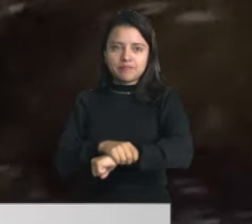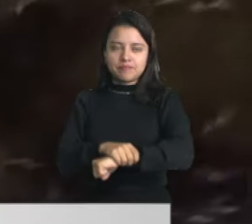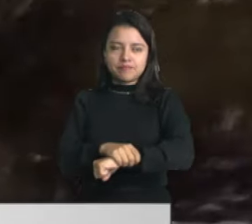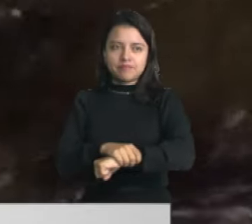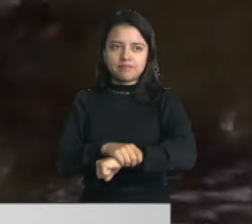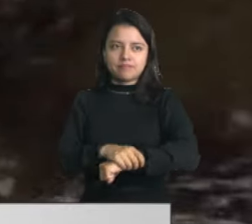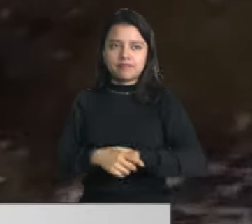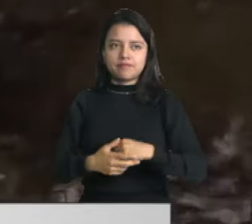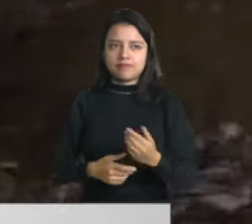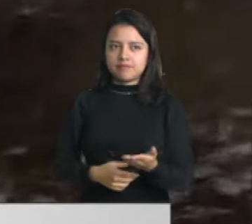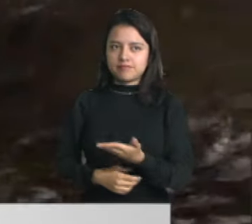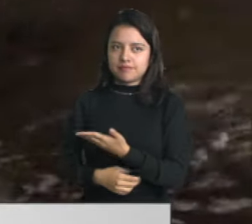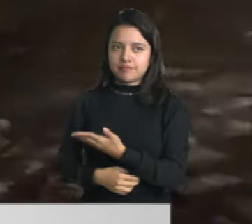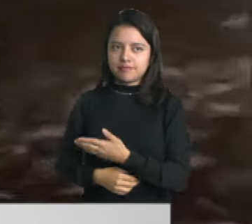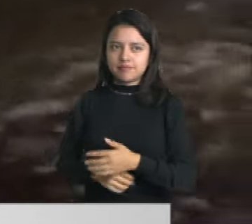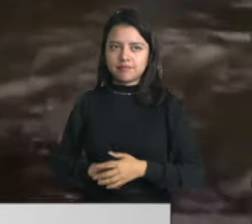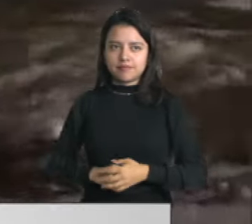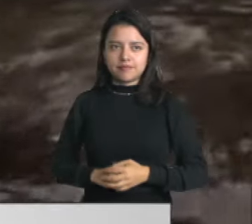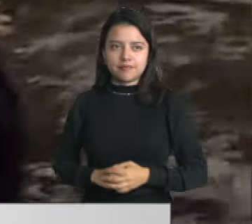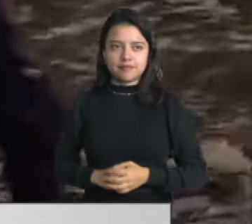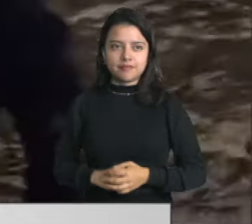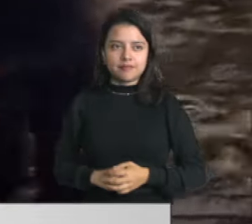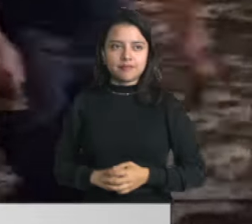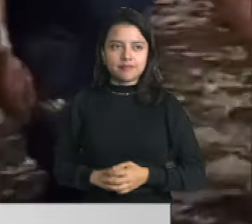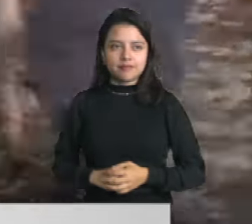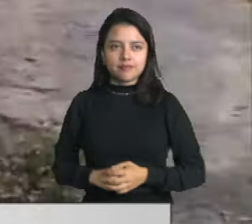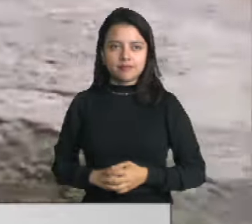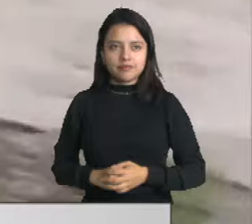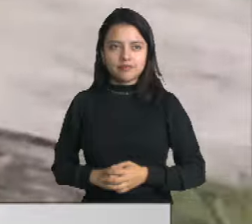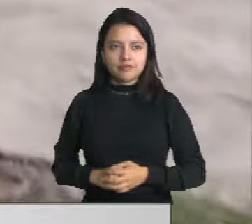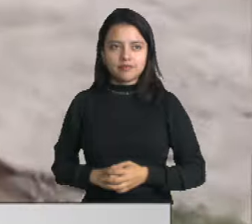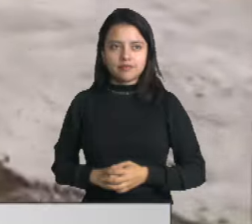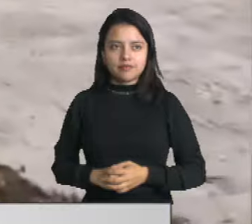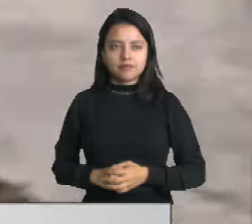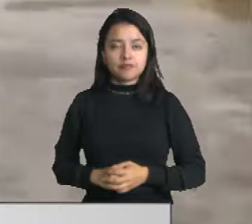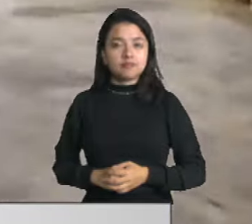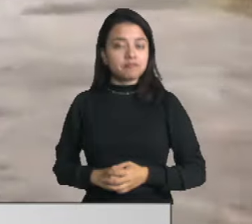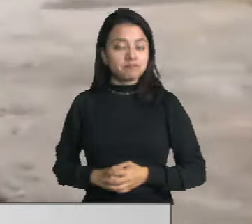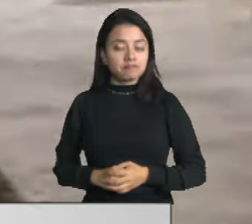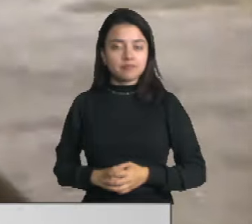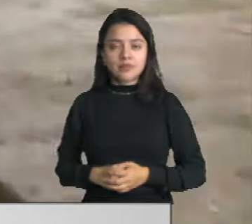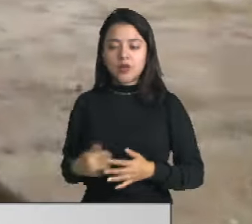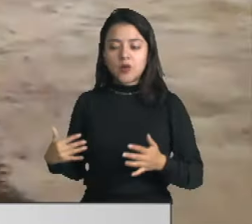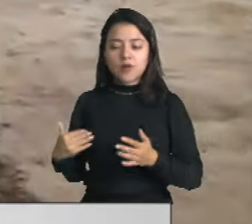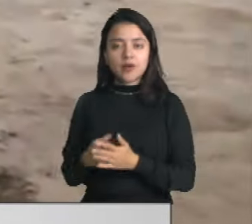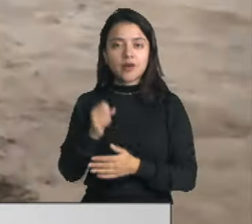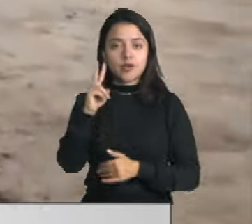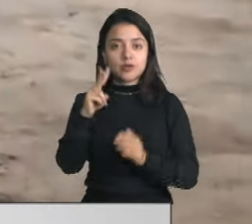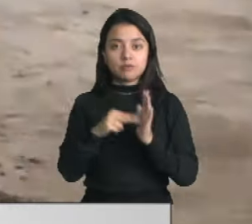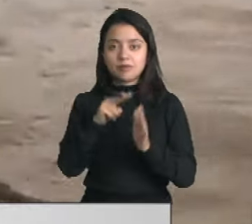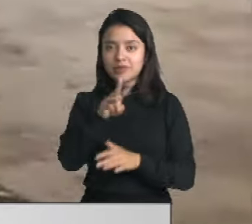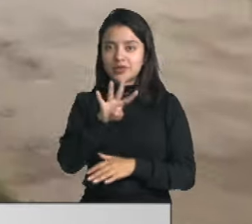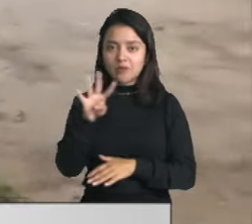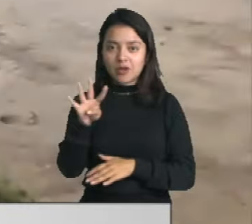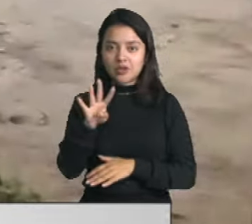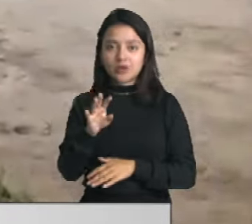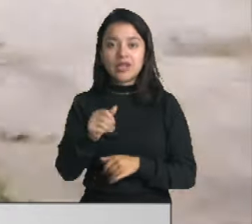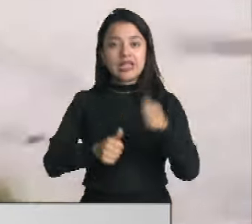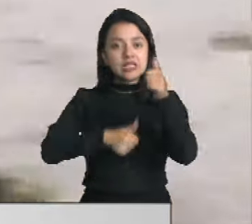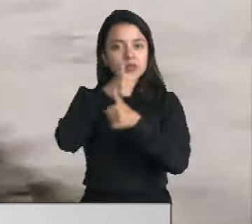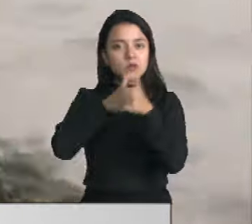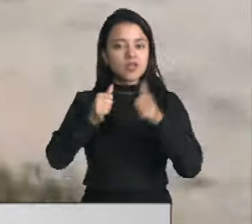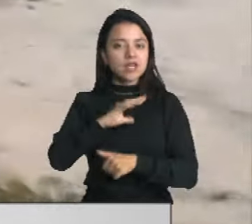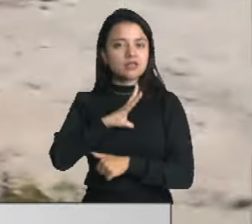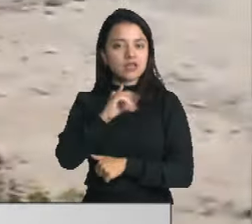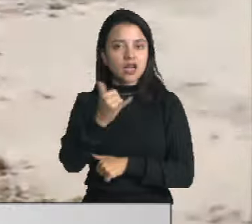sospechoso cuando intentaba escapar a través de un caño de aguas residuales. En lo corrido del 2024, las autoridades en Cali han logrado